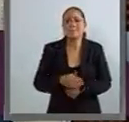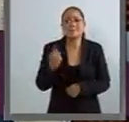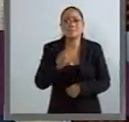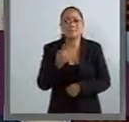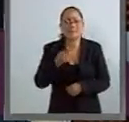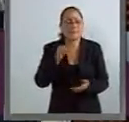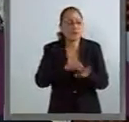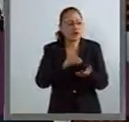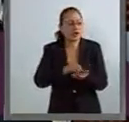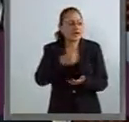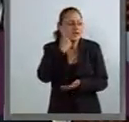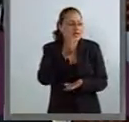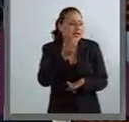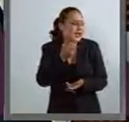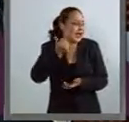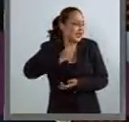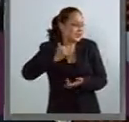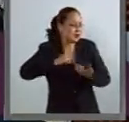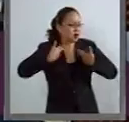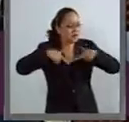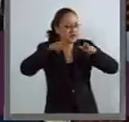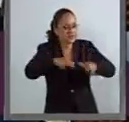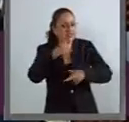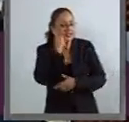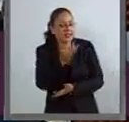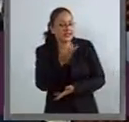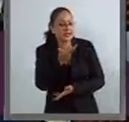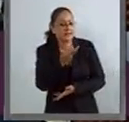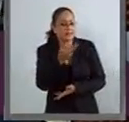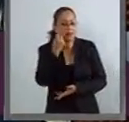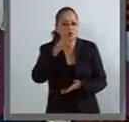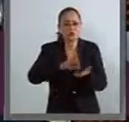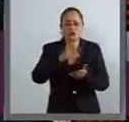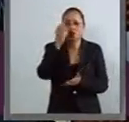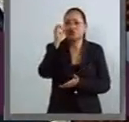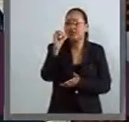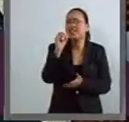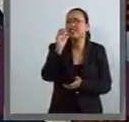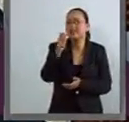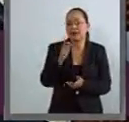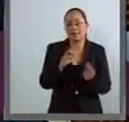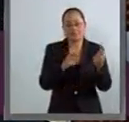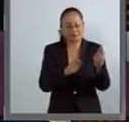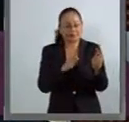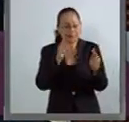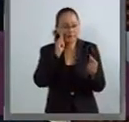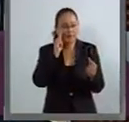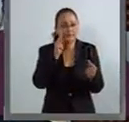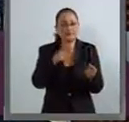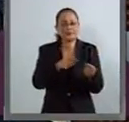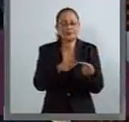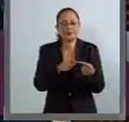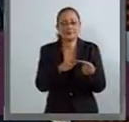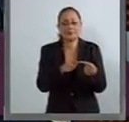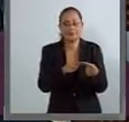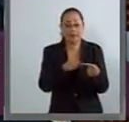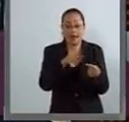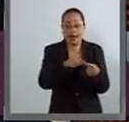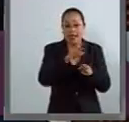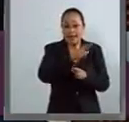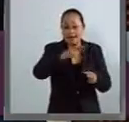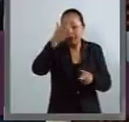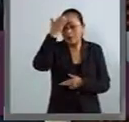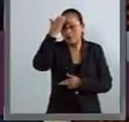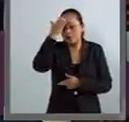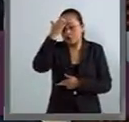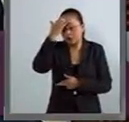hacer representación al estilo 1.0. ¿Cuál es la representación 2.0? Una que reconoce